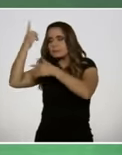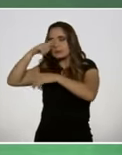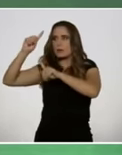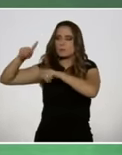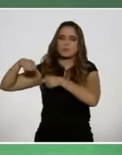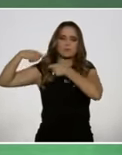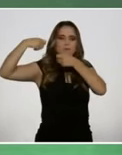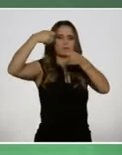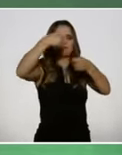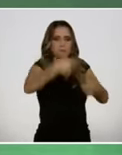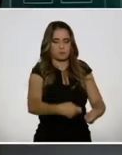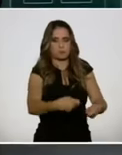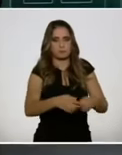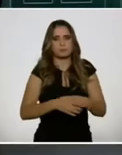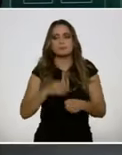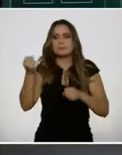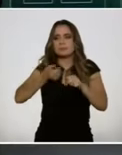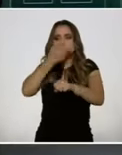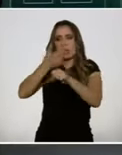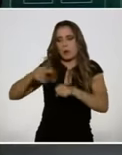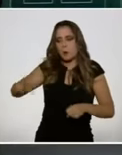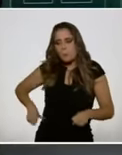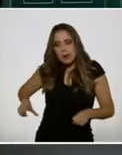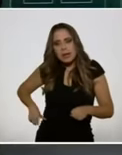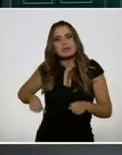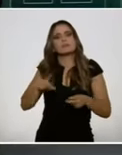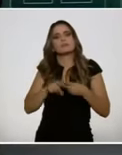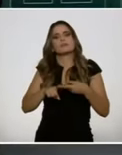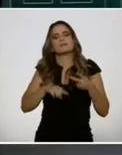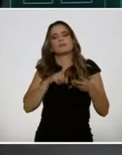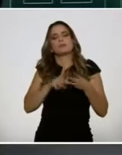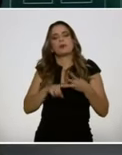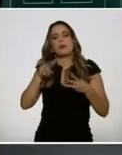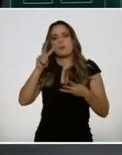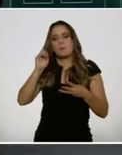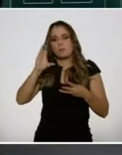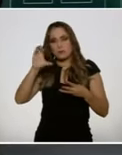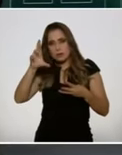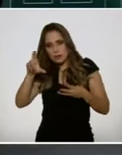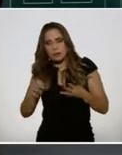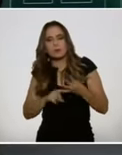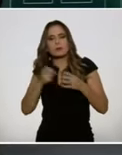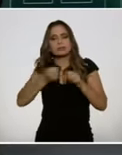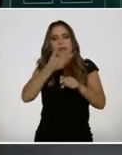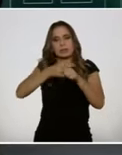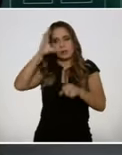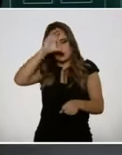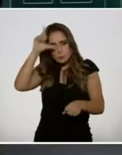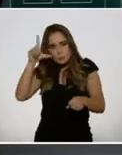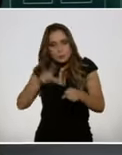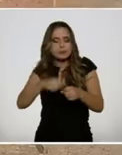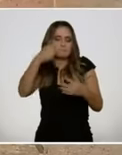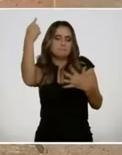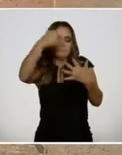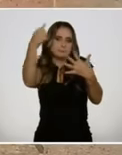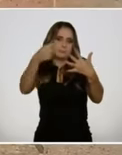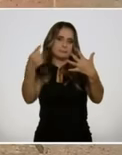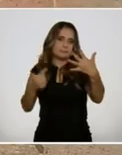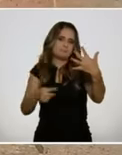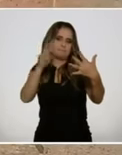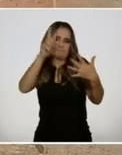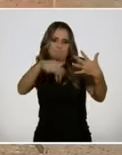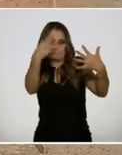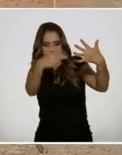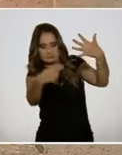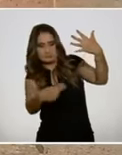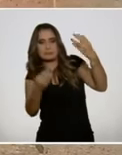país, nuestra secretaria de Gobernación en ese tiempo, nuestro vocero, nuestra secretaria de Cultura, en fin. Aquí tardaría mucho en